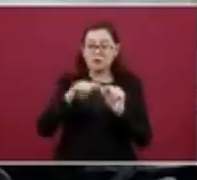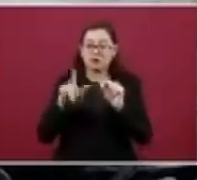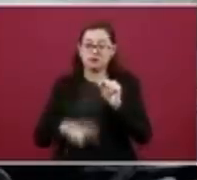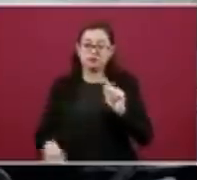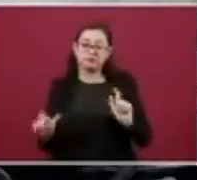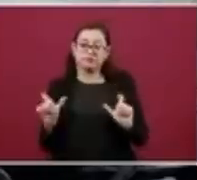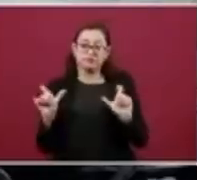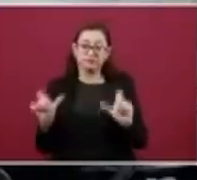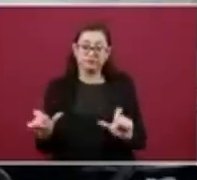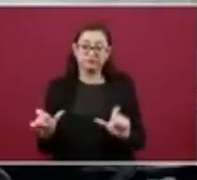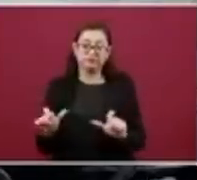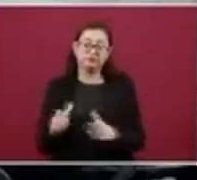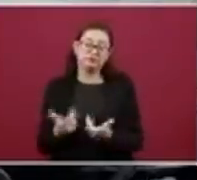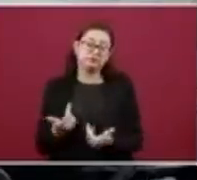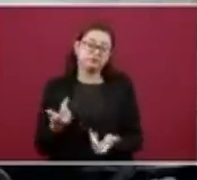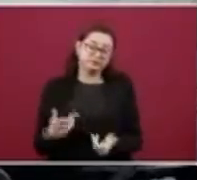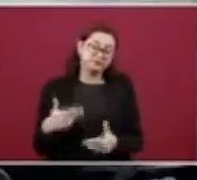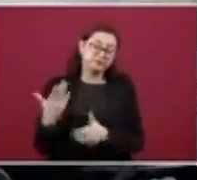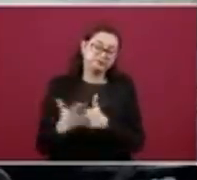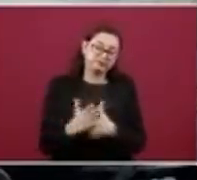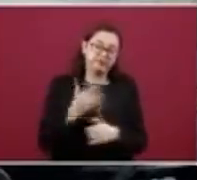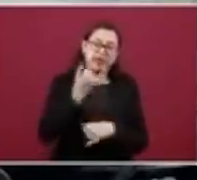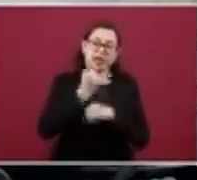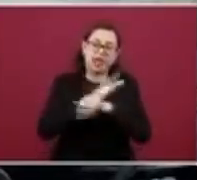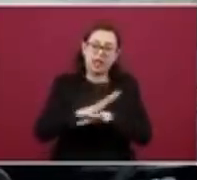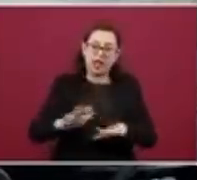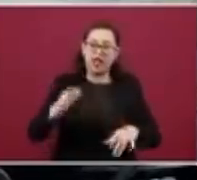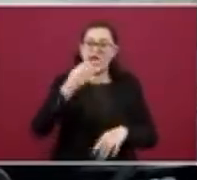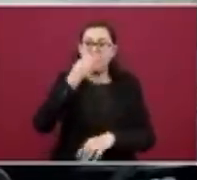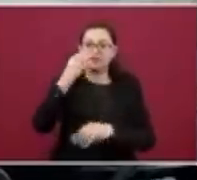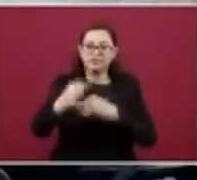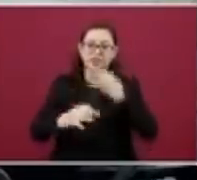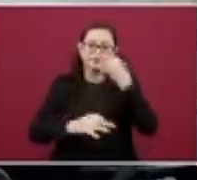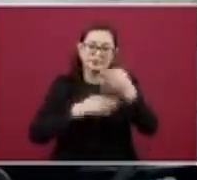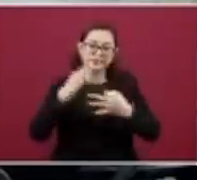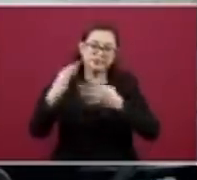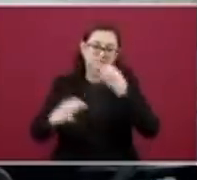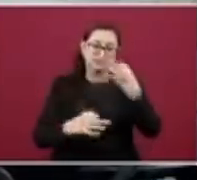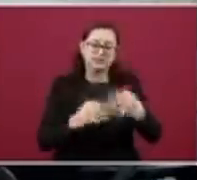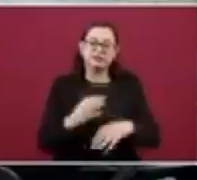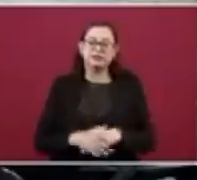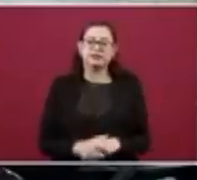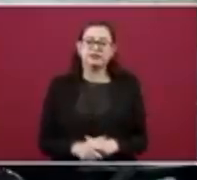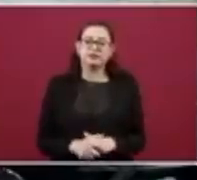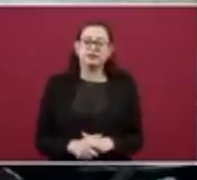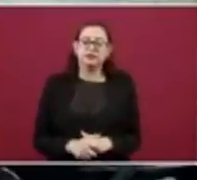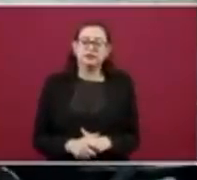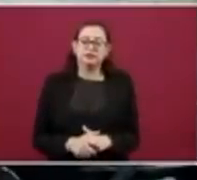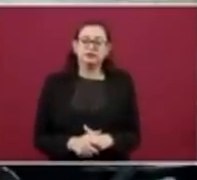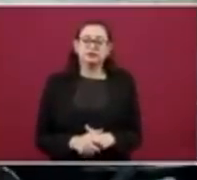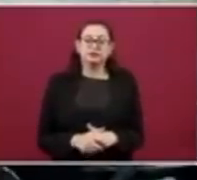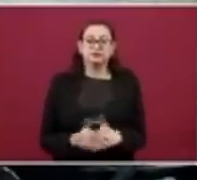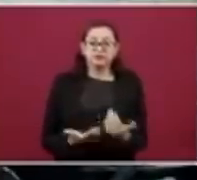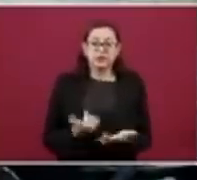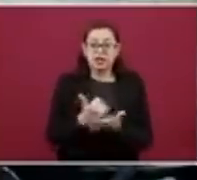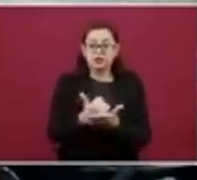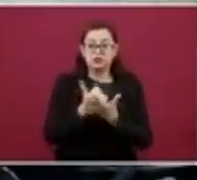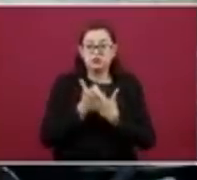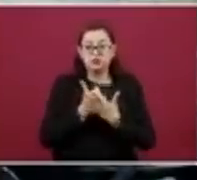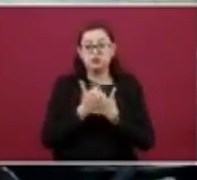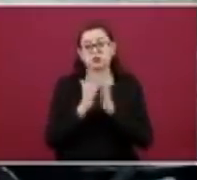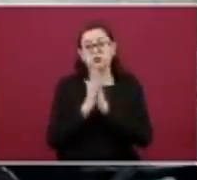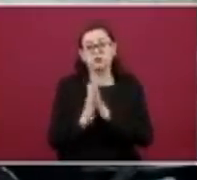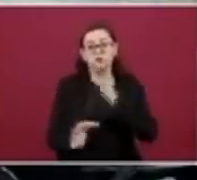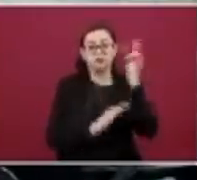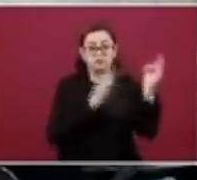Entonces les vamos a estar informando en qué se va a aplicar, lo que se obtenga. Ayúdennos a hacer la